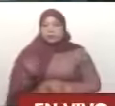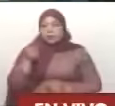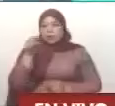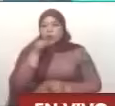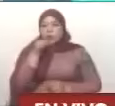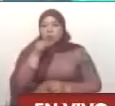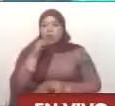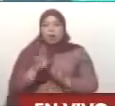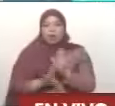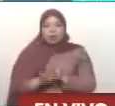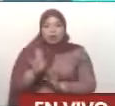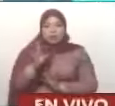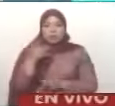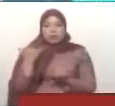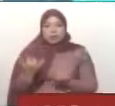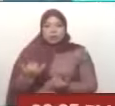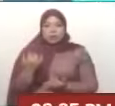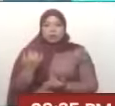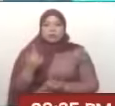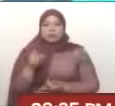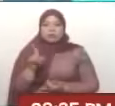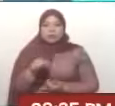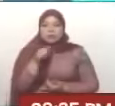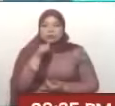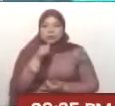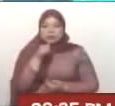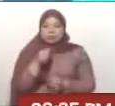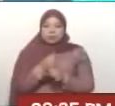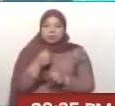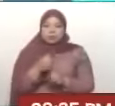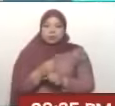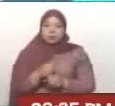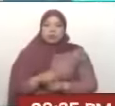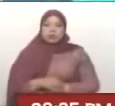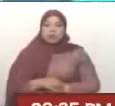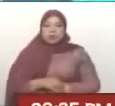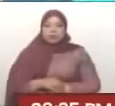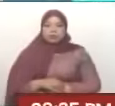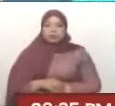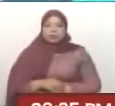impresionante cómo ha crecido. Ya hemos llegado a